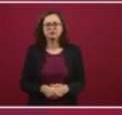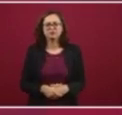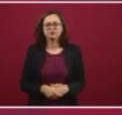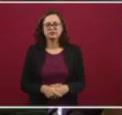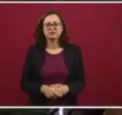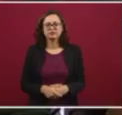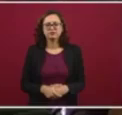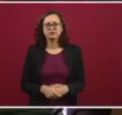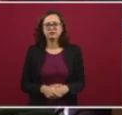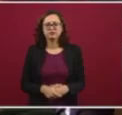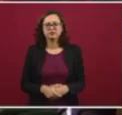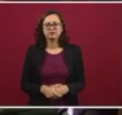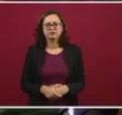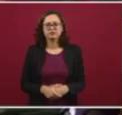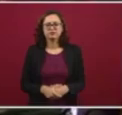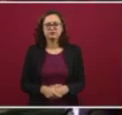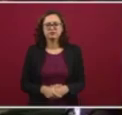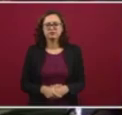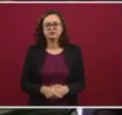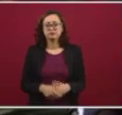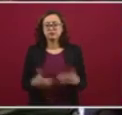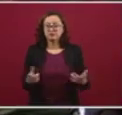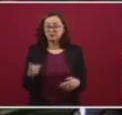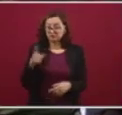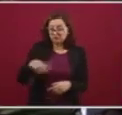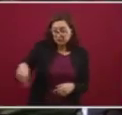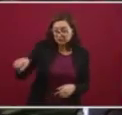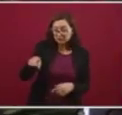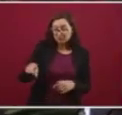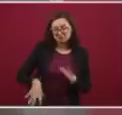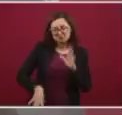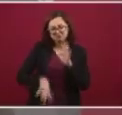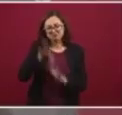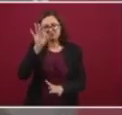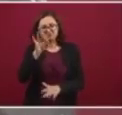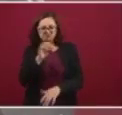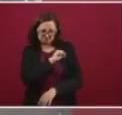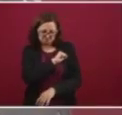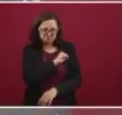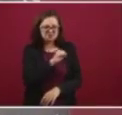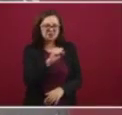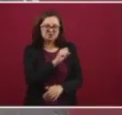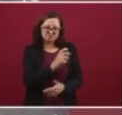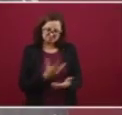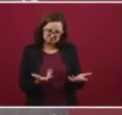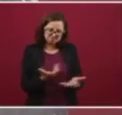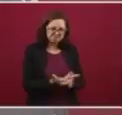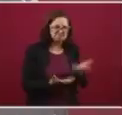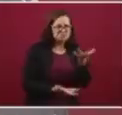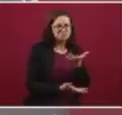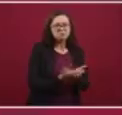que opta por la delincuencia, sufren mucho sus familiares,